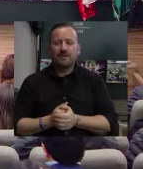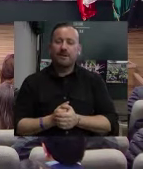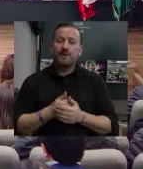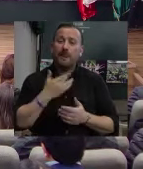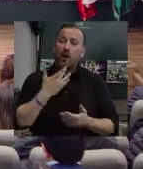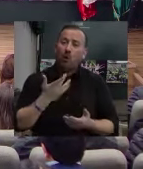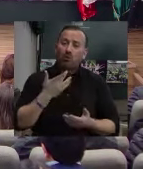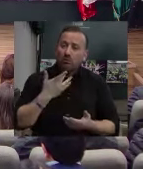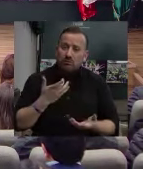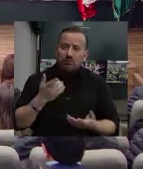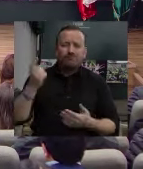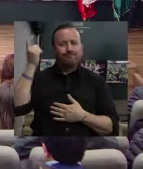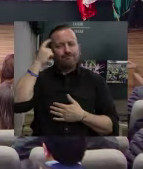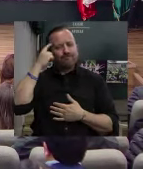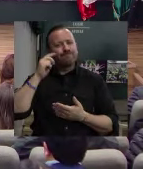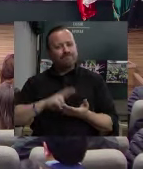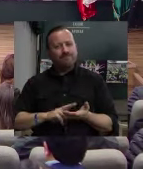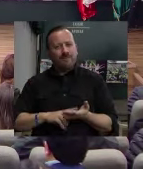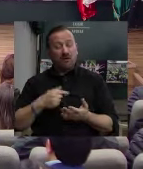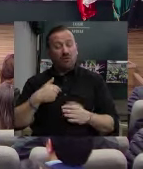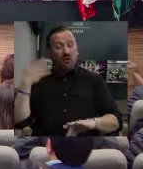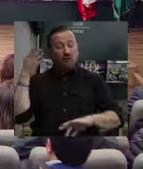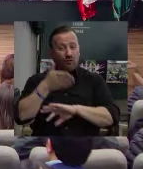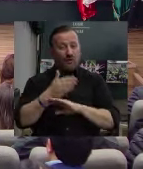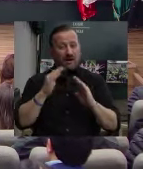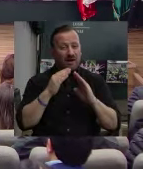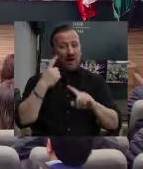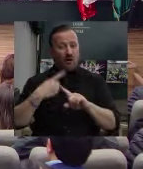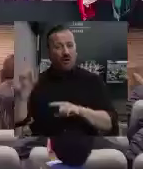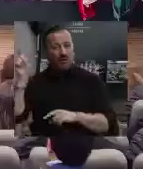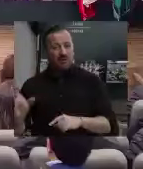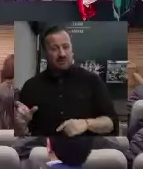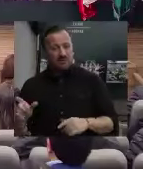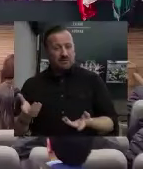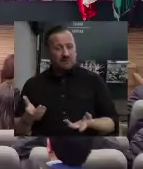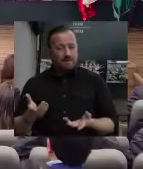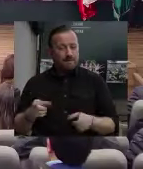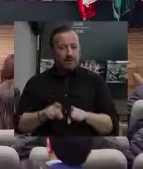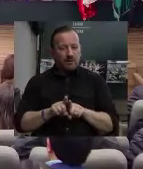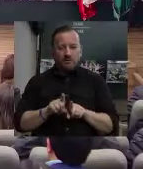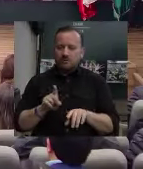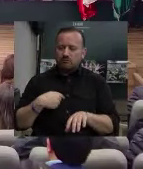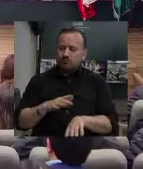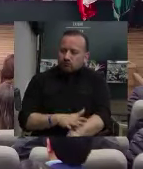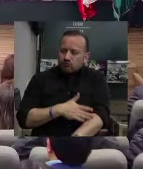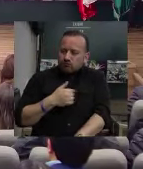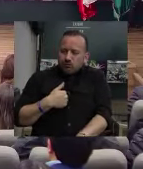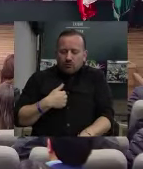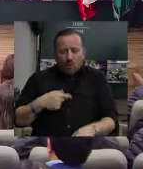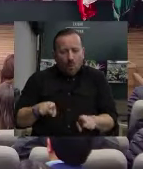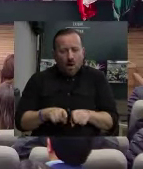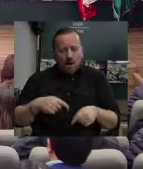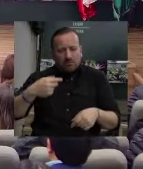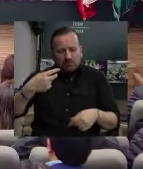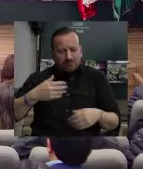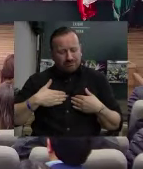por creer Cuando uno llega a casa de alguien más y lo hacen sentir como en la propia casa eso